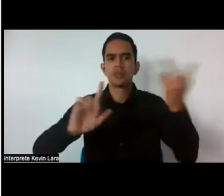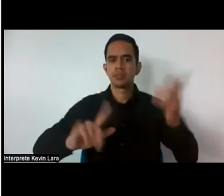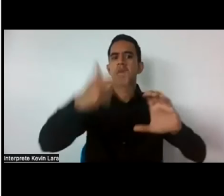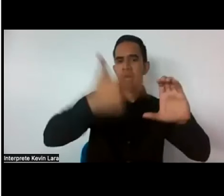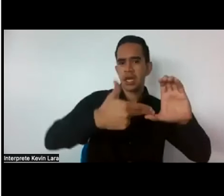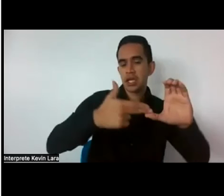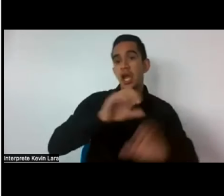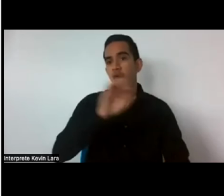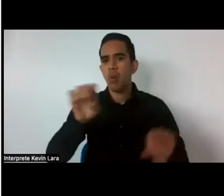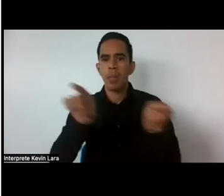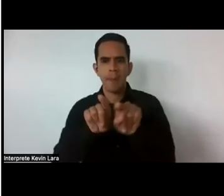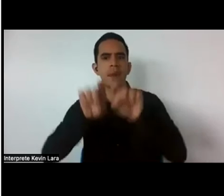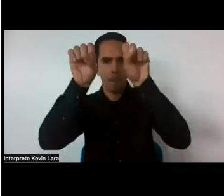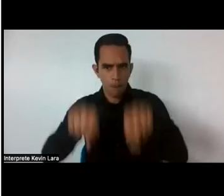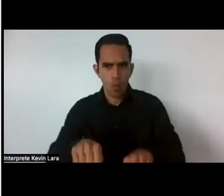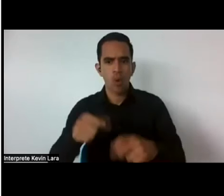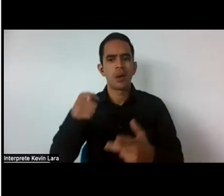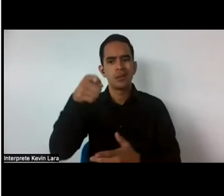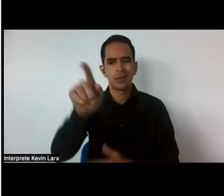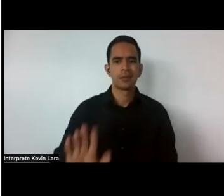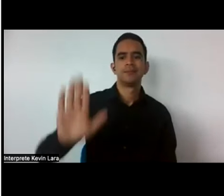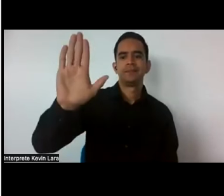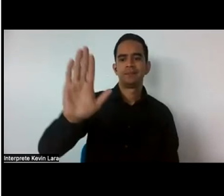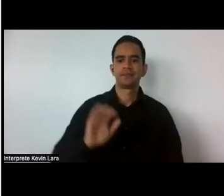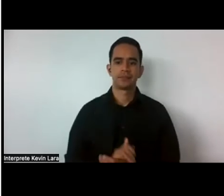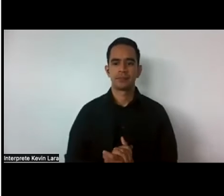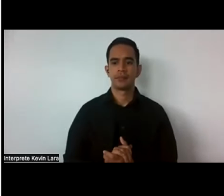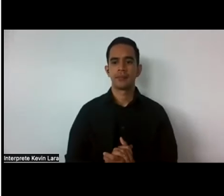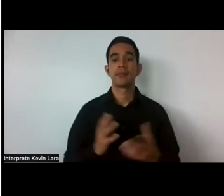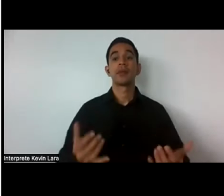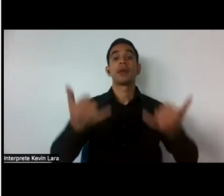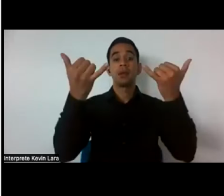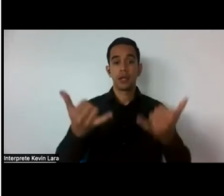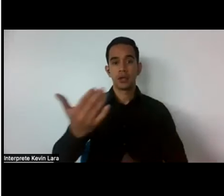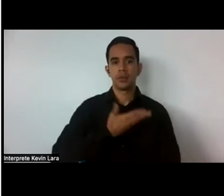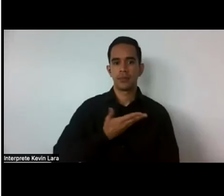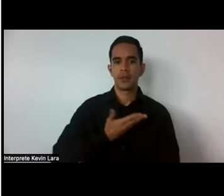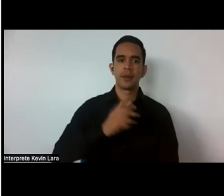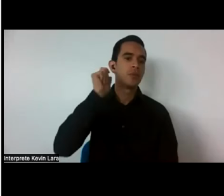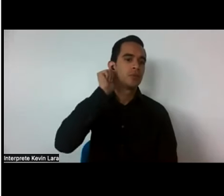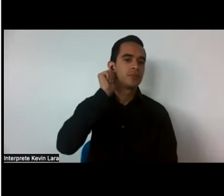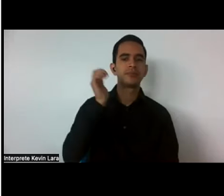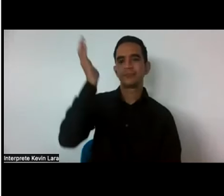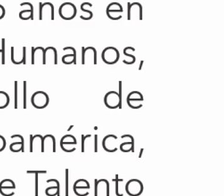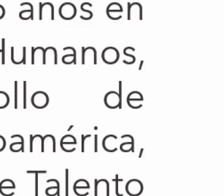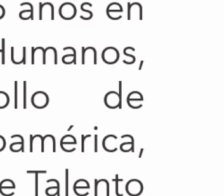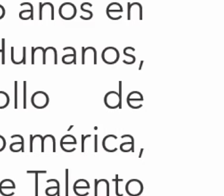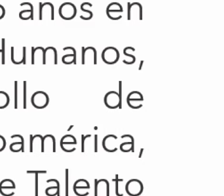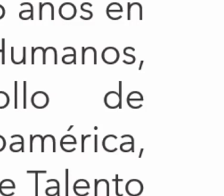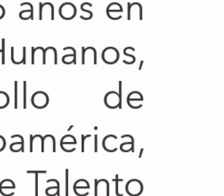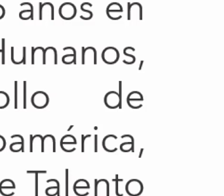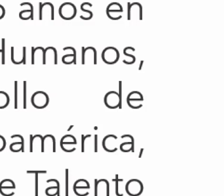hoy contamos con el apoyo de Leiva Durán como nuestra facilitadora. Ella es de